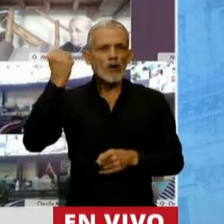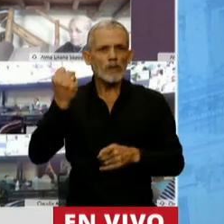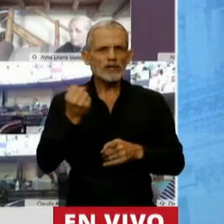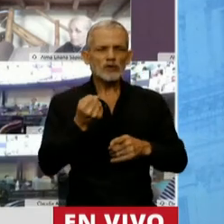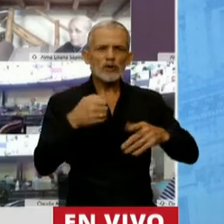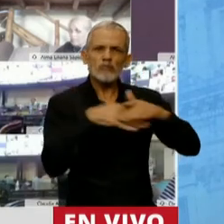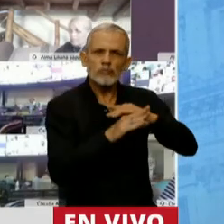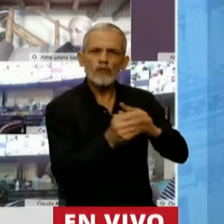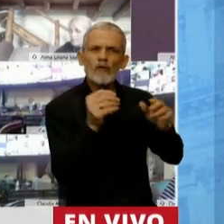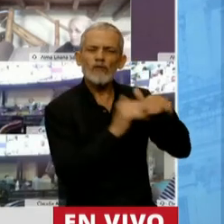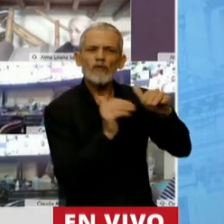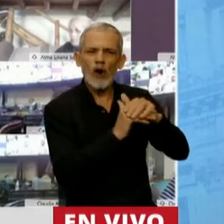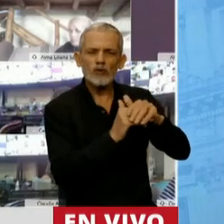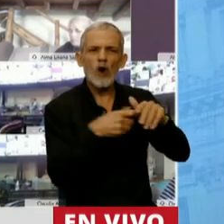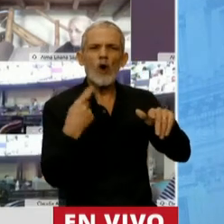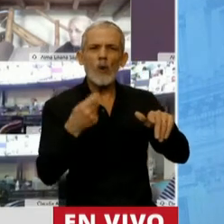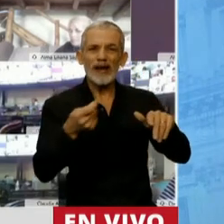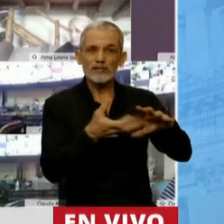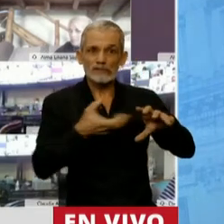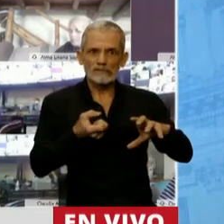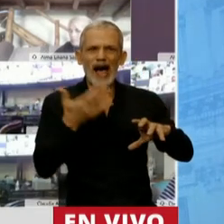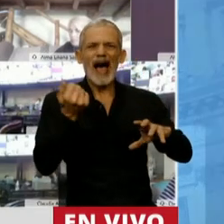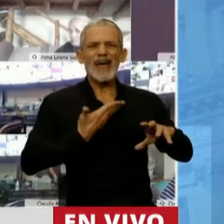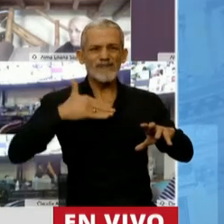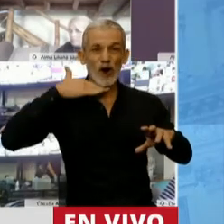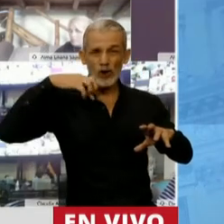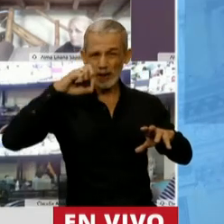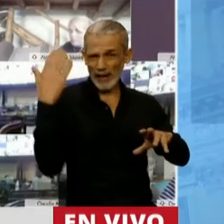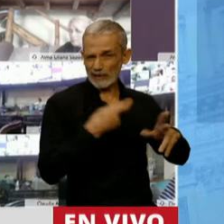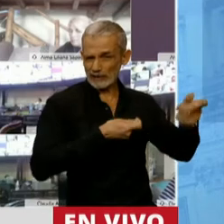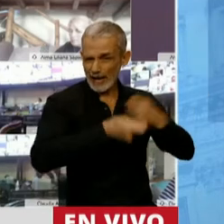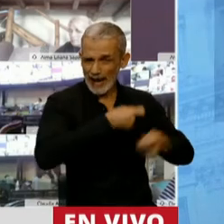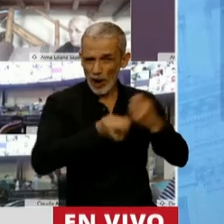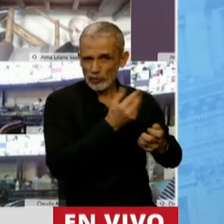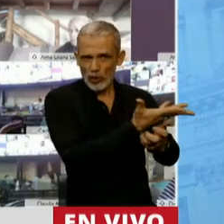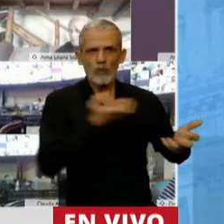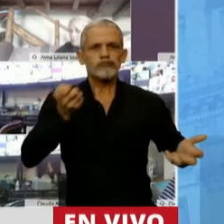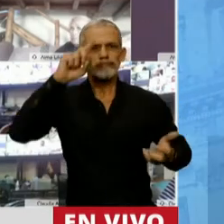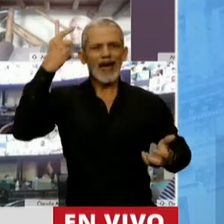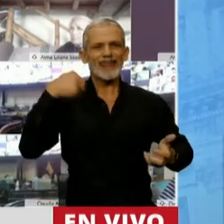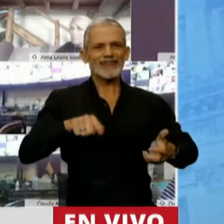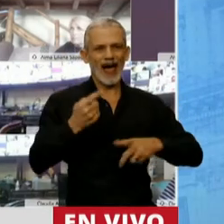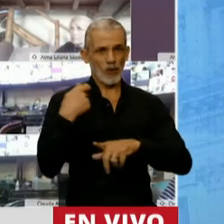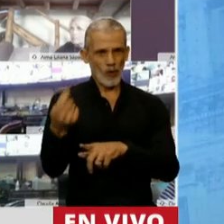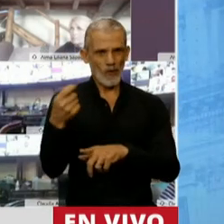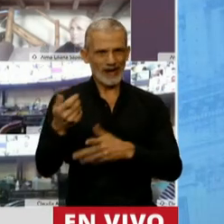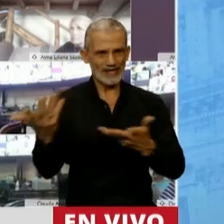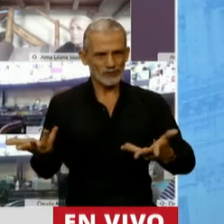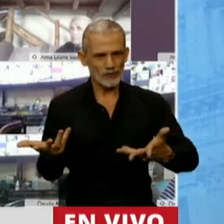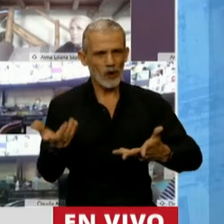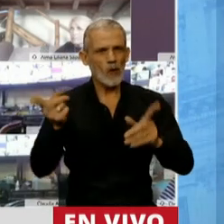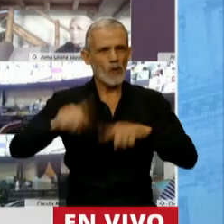fondos jubilatorios que estaban en manos de las AFJP, que eran un gran negocio financiero, sin